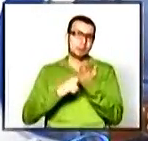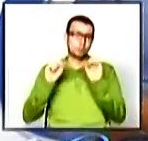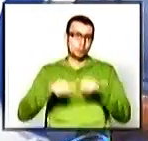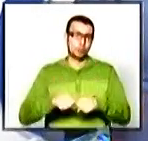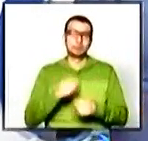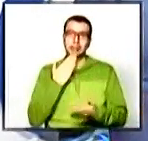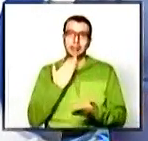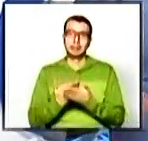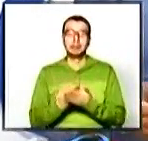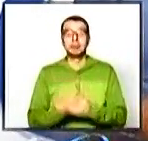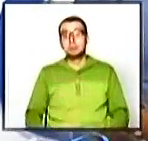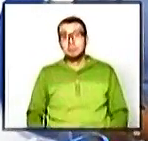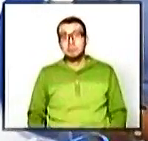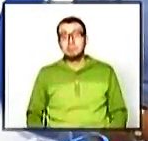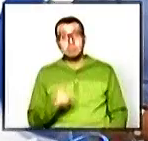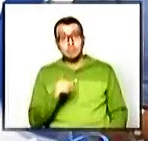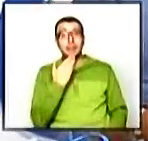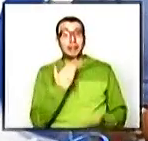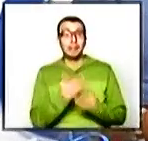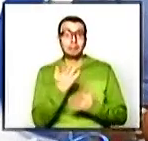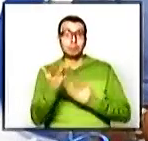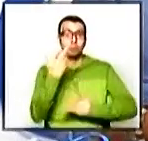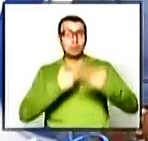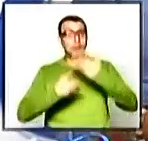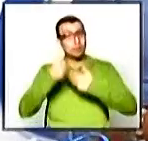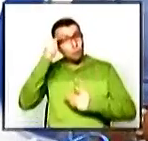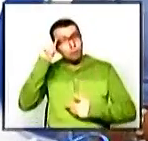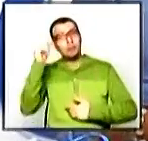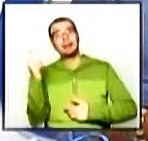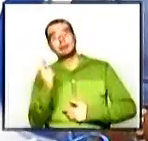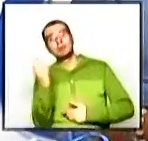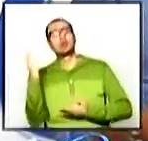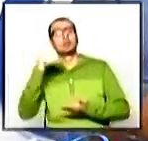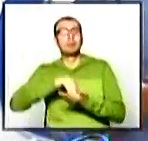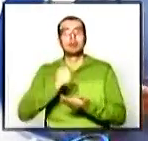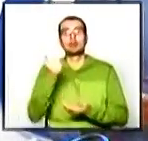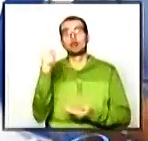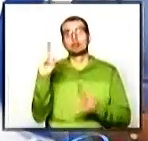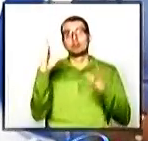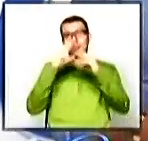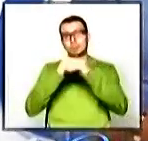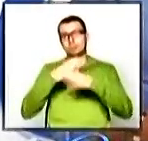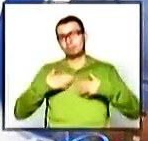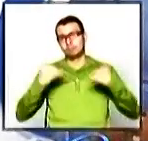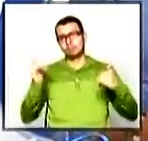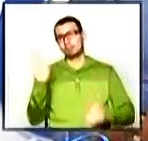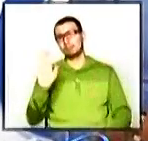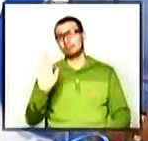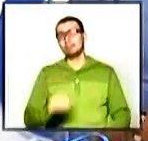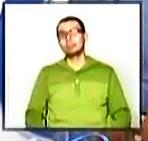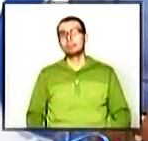Muchas gracias por compartir este espacio y no olviden remisión a las 12 de la noche. Feliz noche.